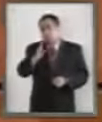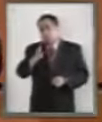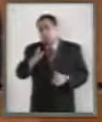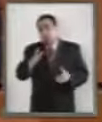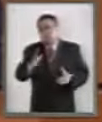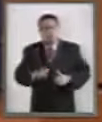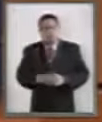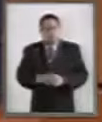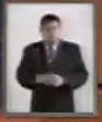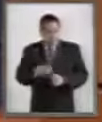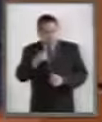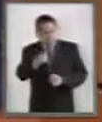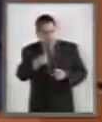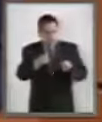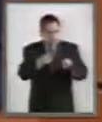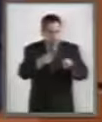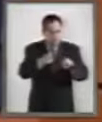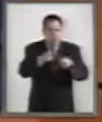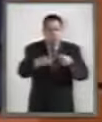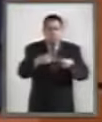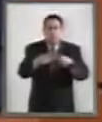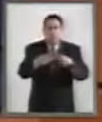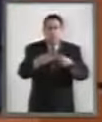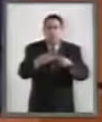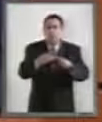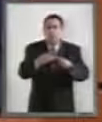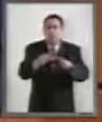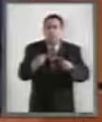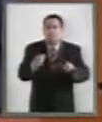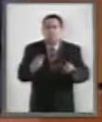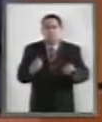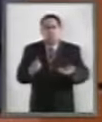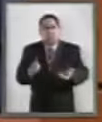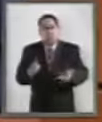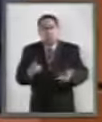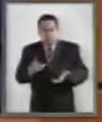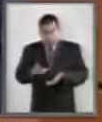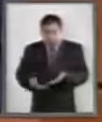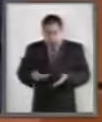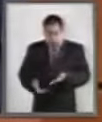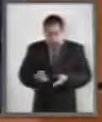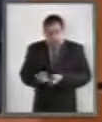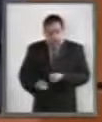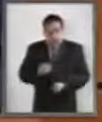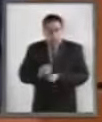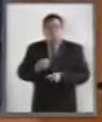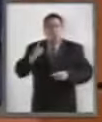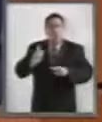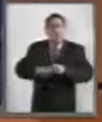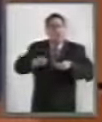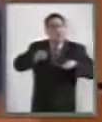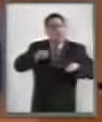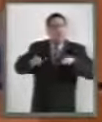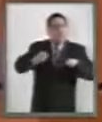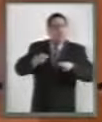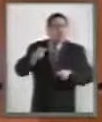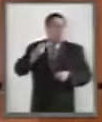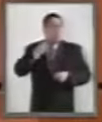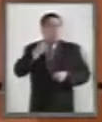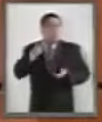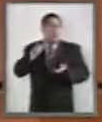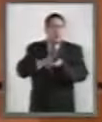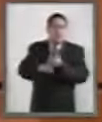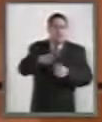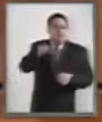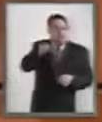Pero eso se fue modificando, y en estos últimos años quien dirige la política es la Secretaría